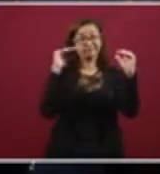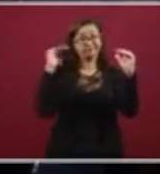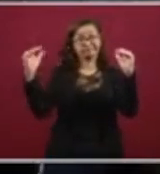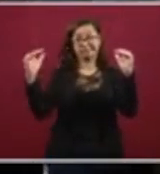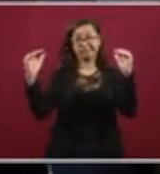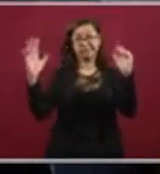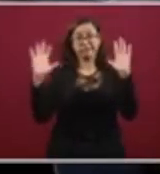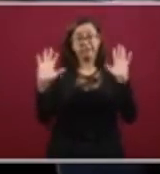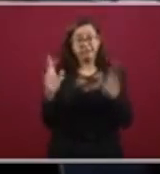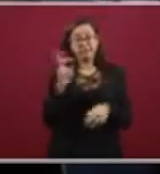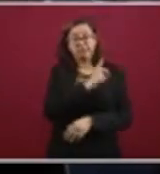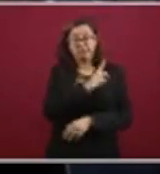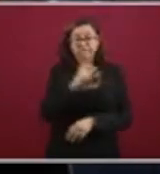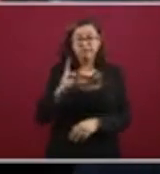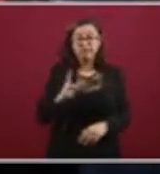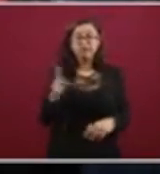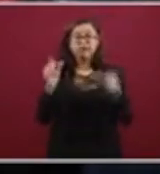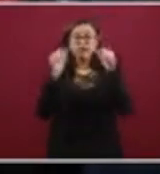escuchar